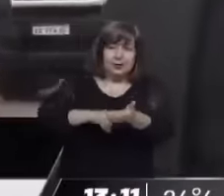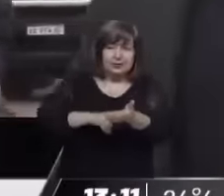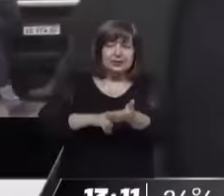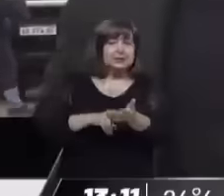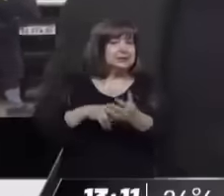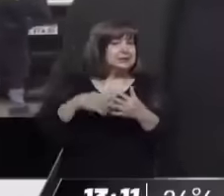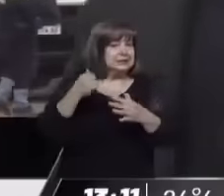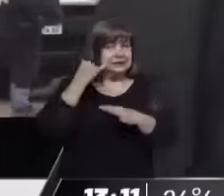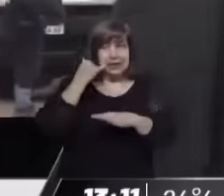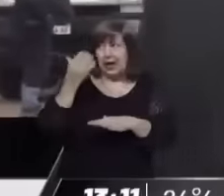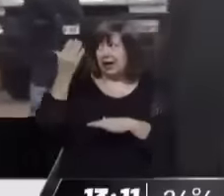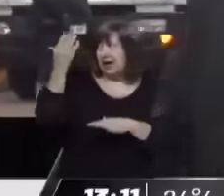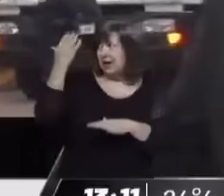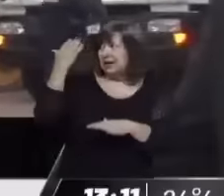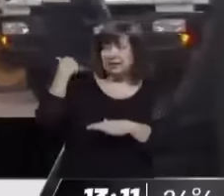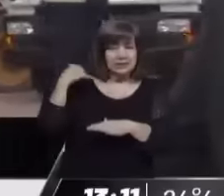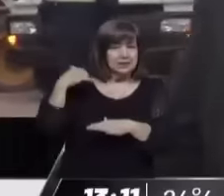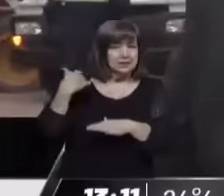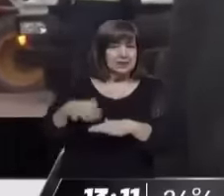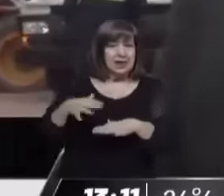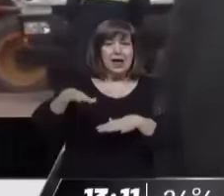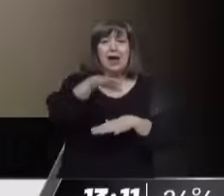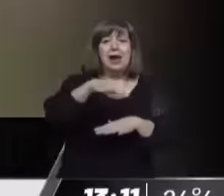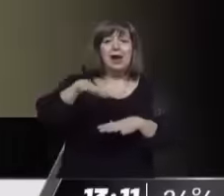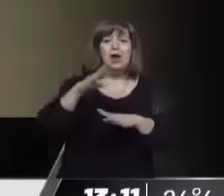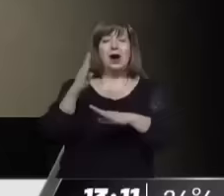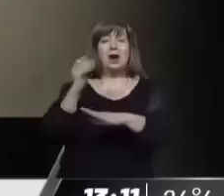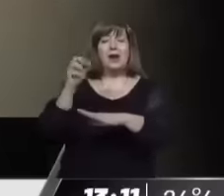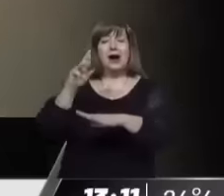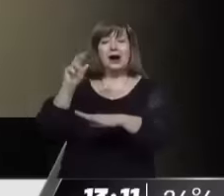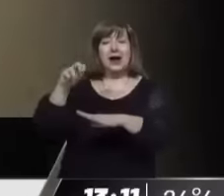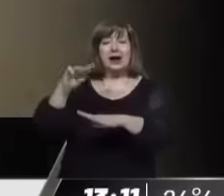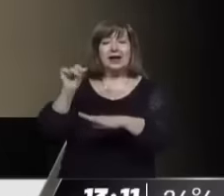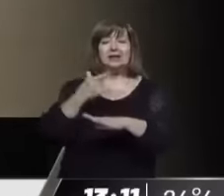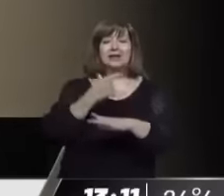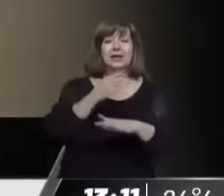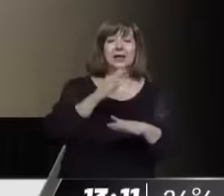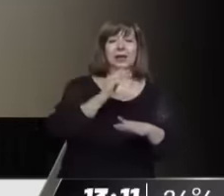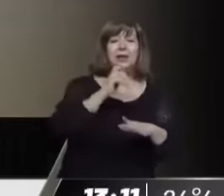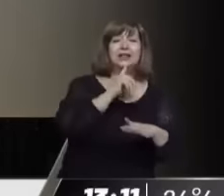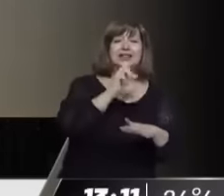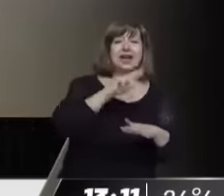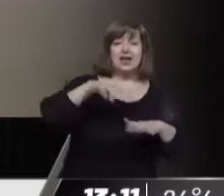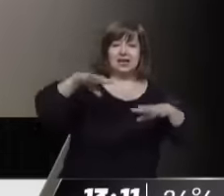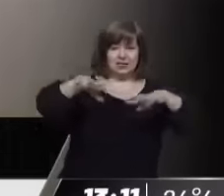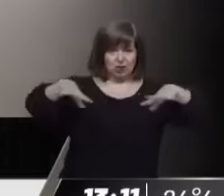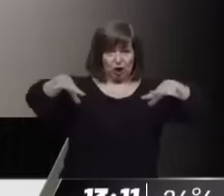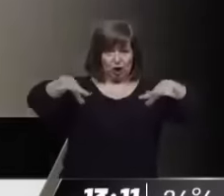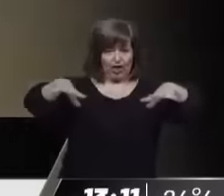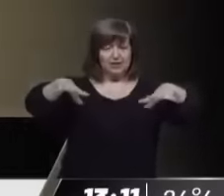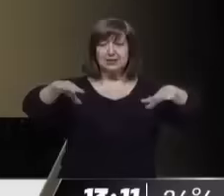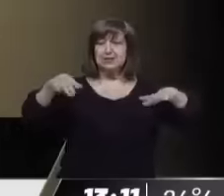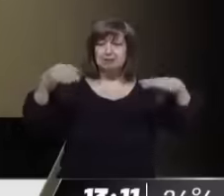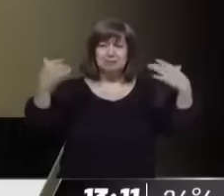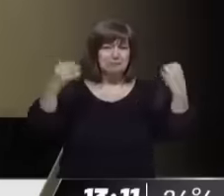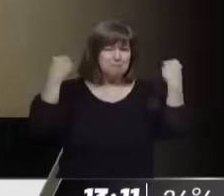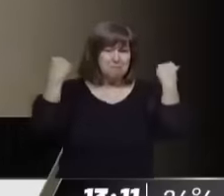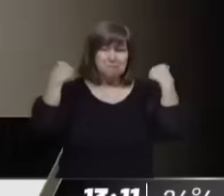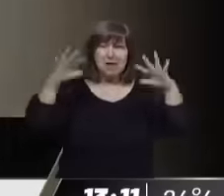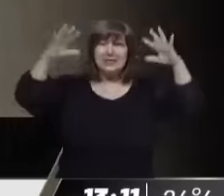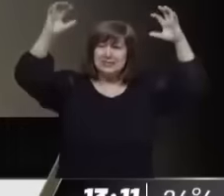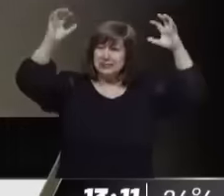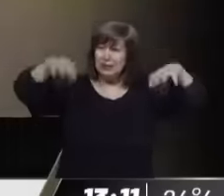caso de la tormenta de ayer, esta zona de Barranca, Fray Luis Beltrán, han sido los sectores, como has estado más temprano